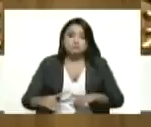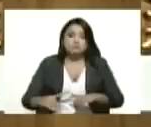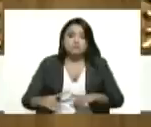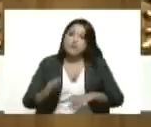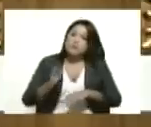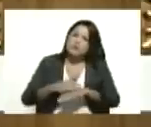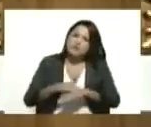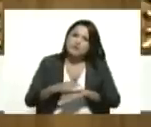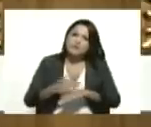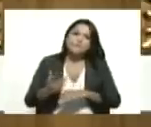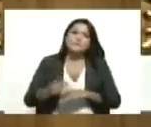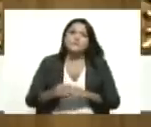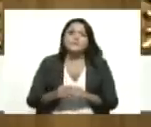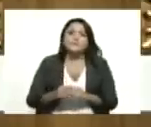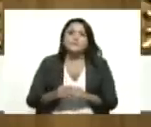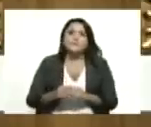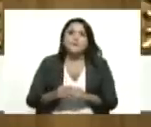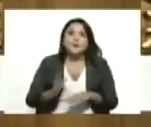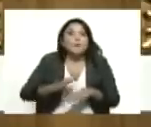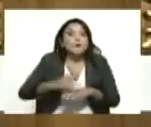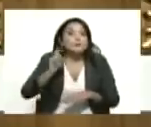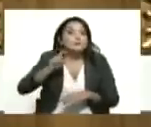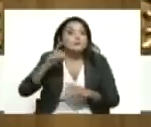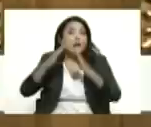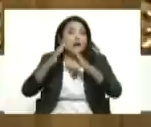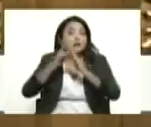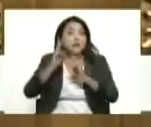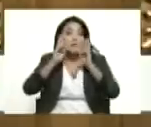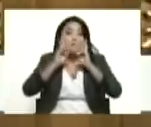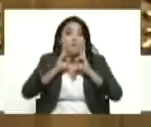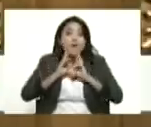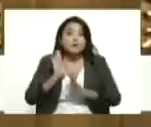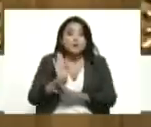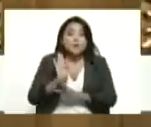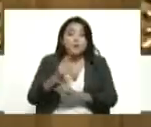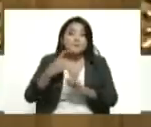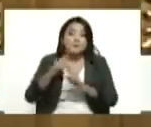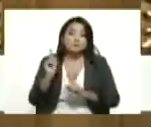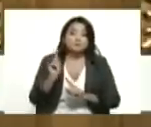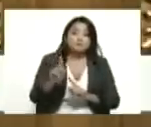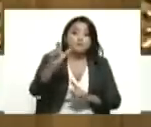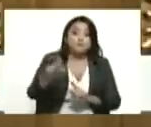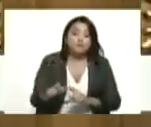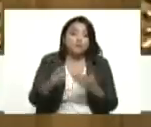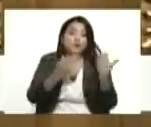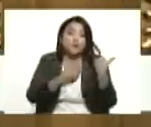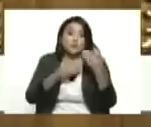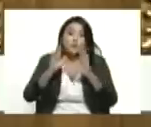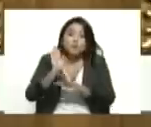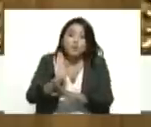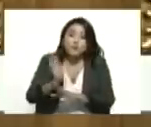Porque necesita un mantenimiento mínimo y la presencia de alguien. Yo voy a hacer